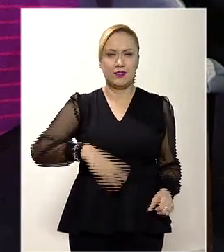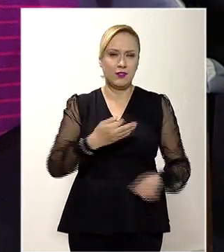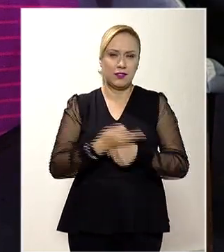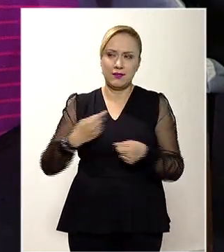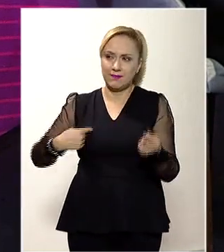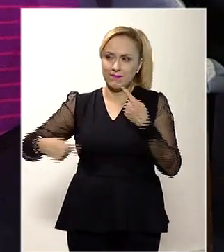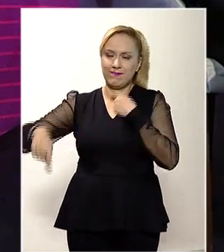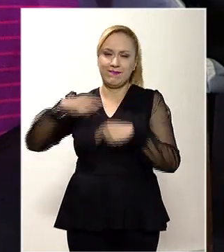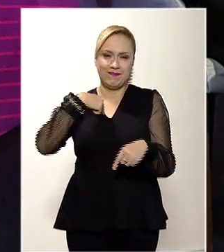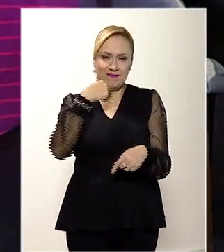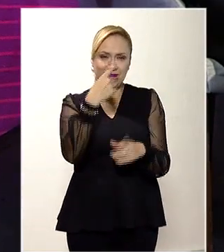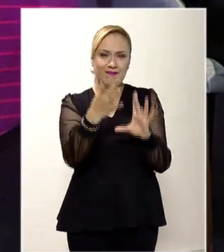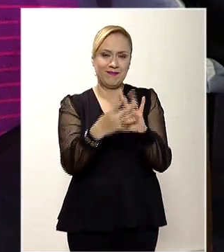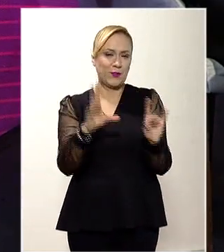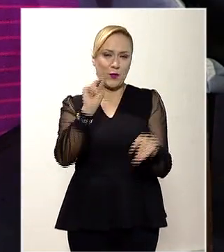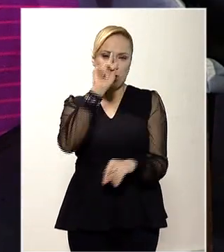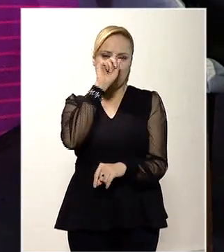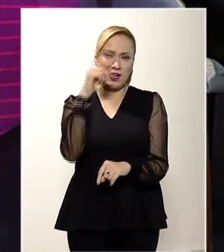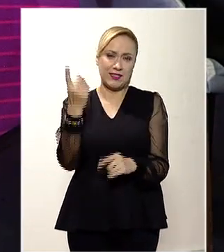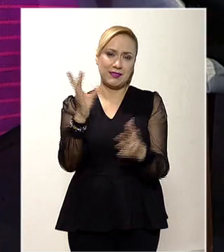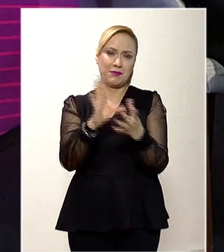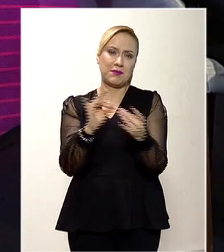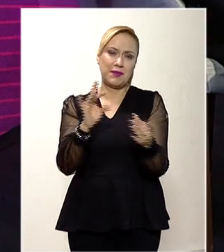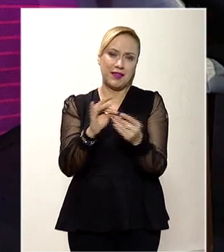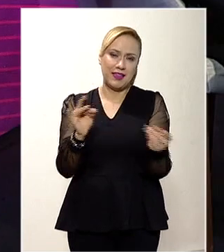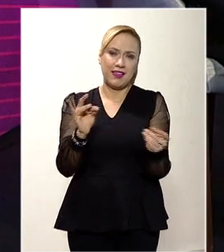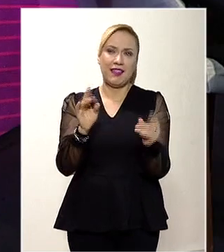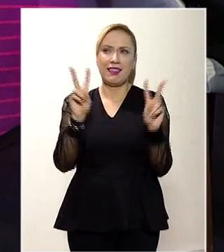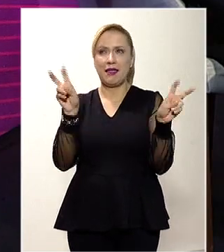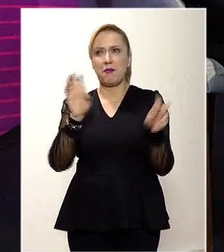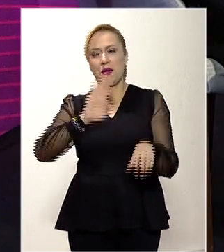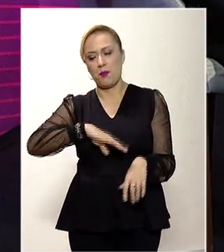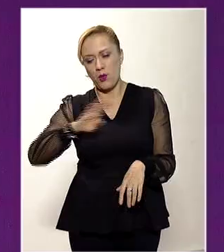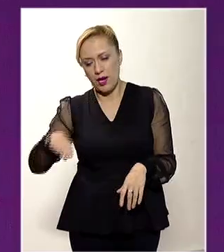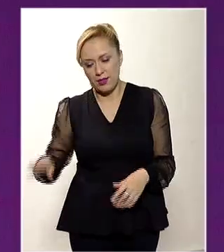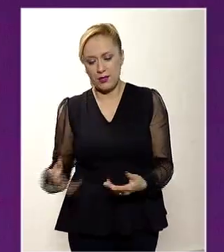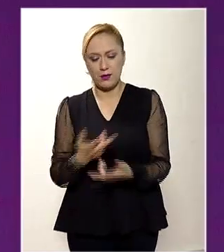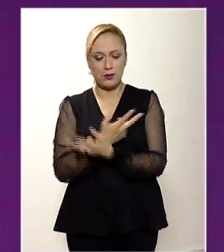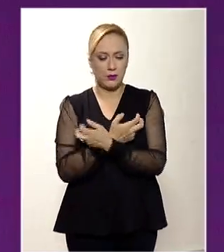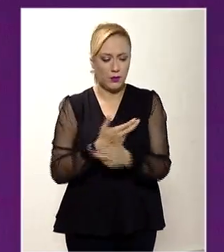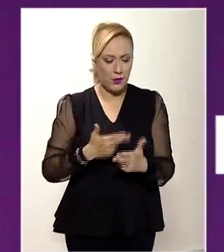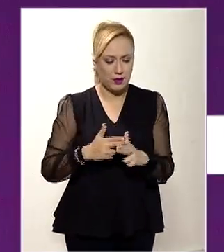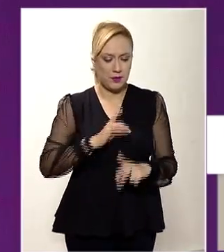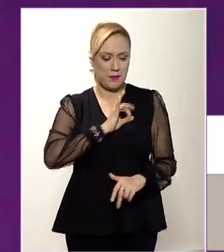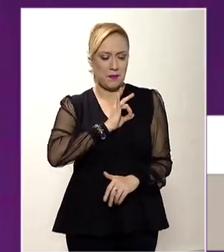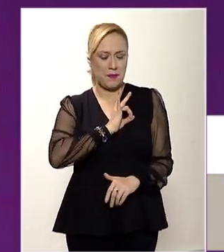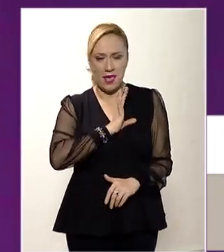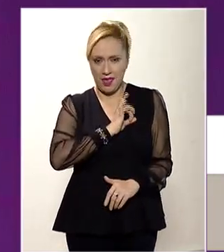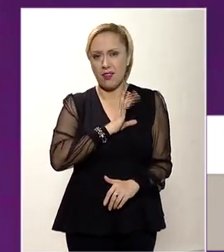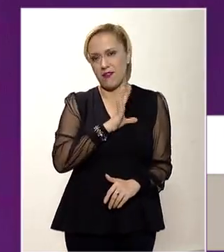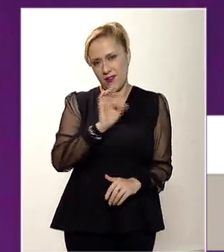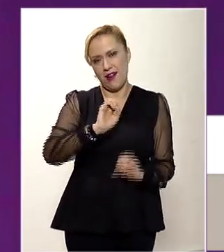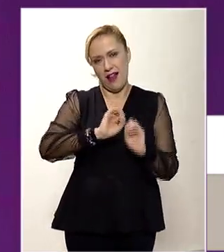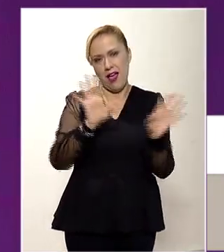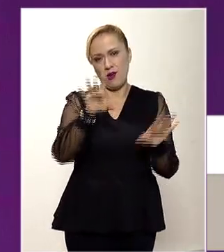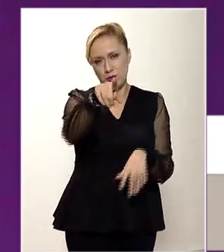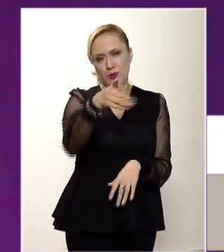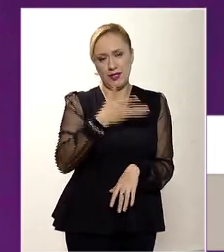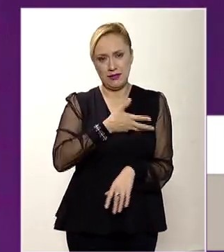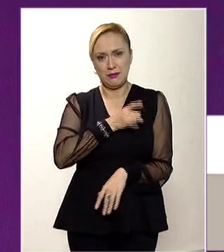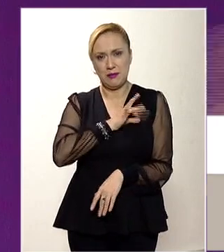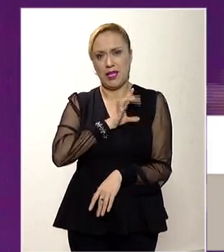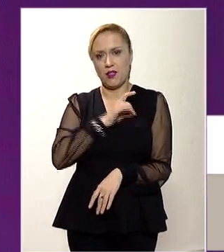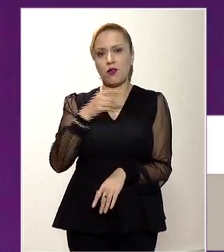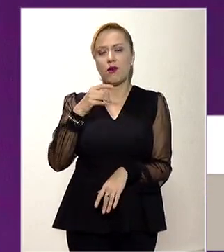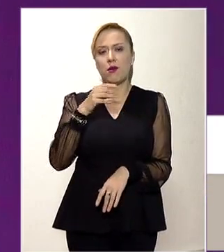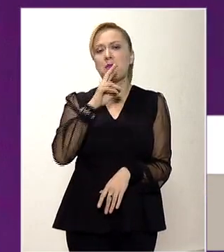comunicado esto no es fácil hablar de muertos, no es fácil hablar de arrestos, no es fácil hablar de miedo. A la gente es muy lógico que le dé miedo, yo prefiero no saber que esto está